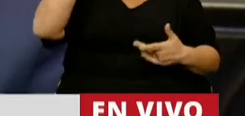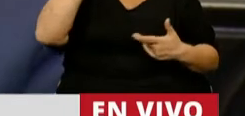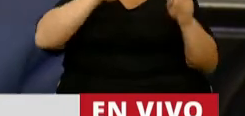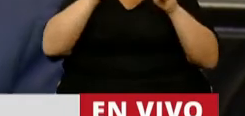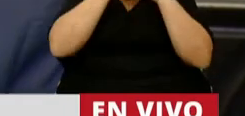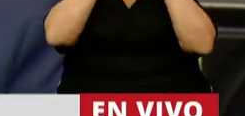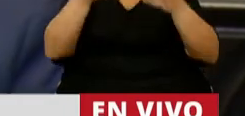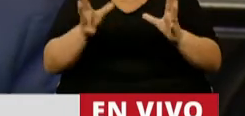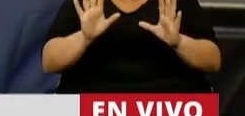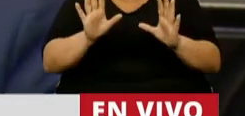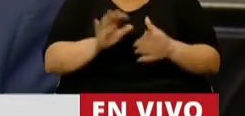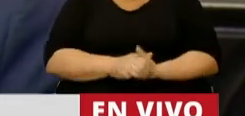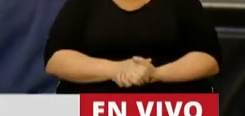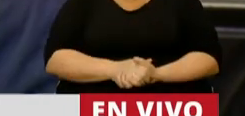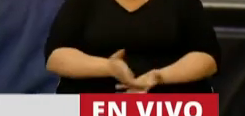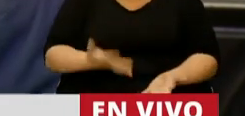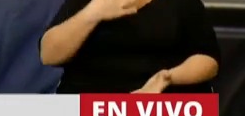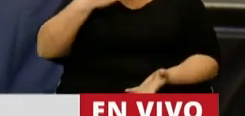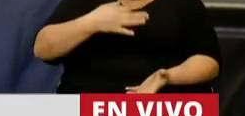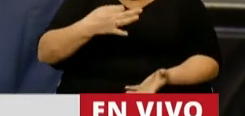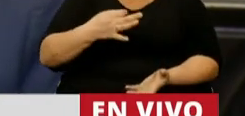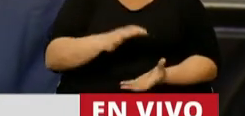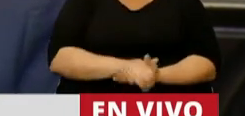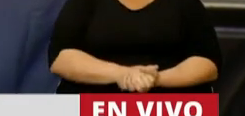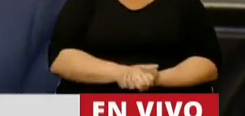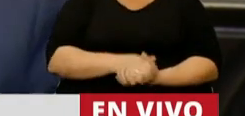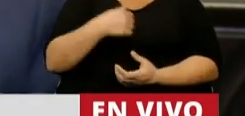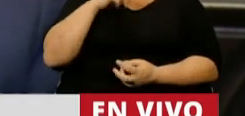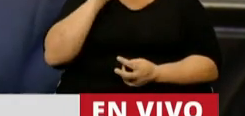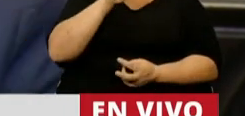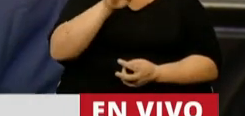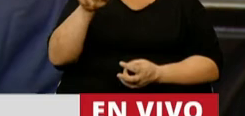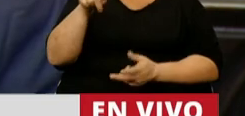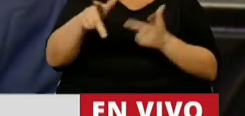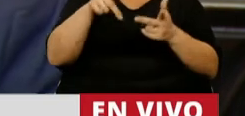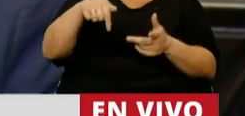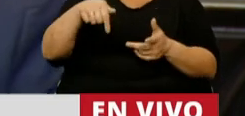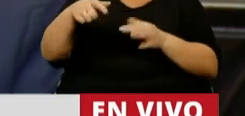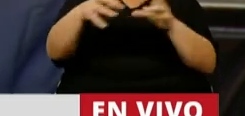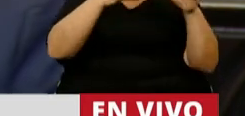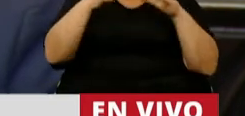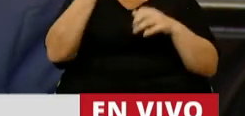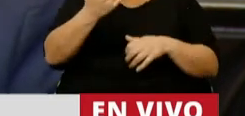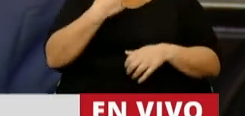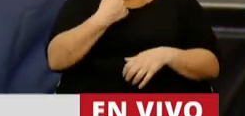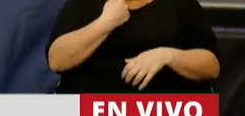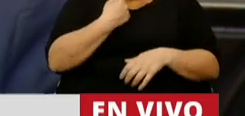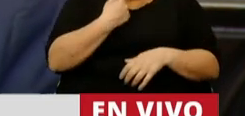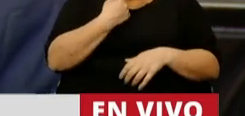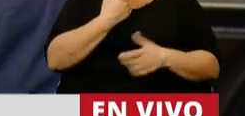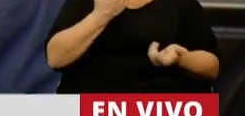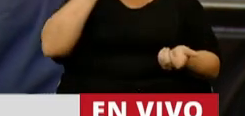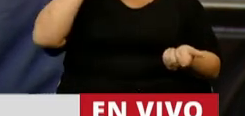de mejorarlo. Y la verdad que si escuchamos en esta discusión esas dudas,